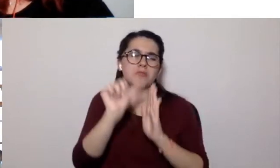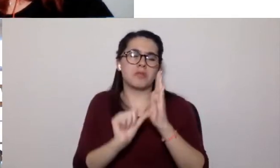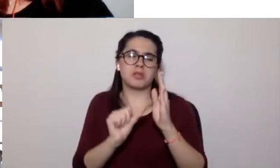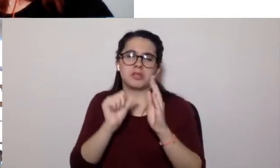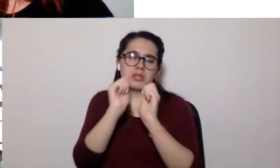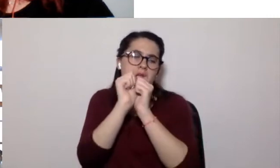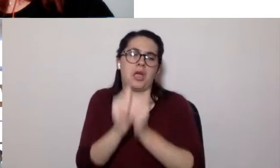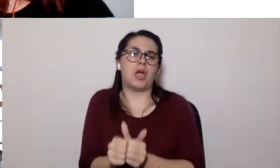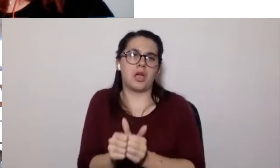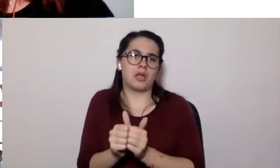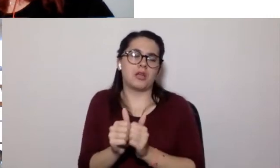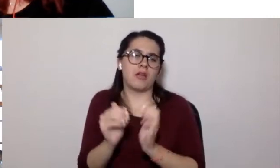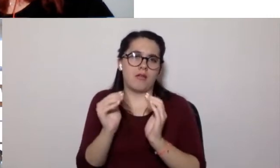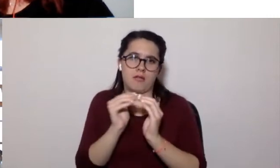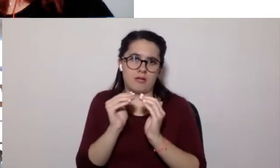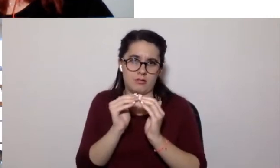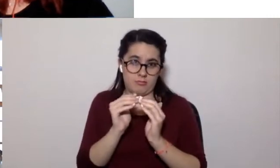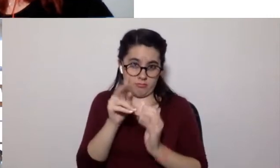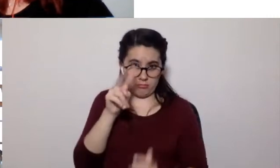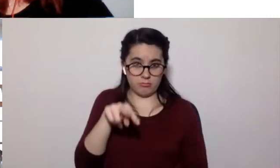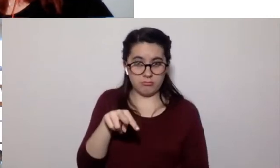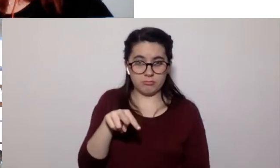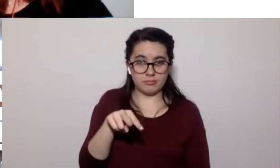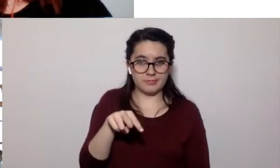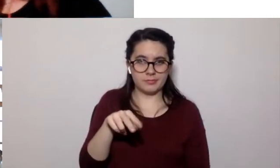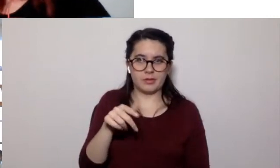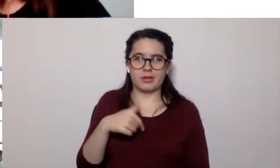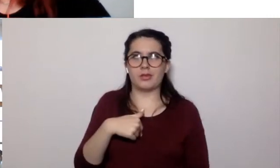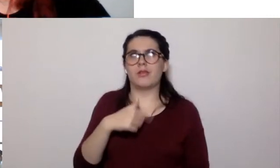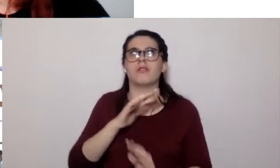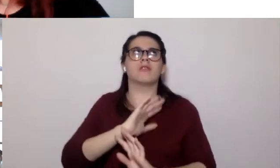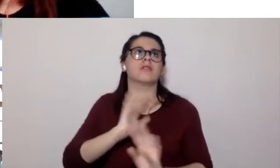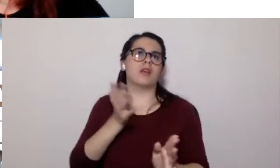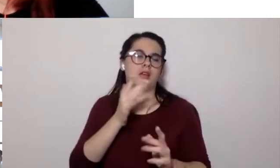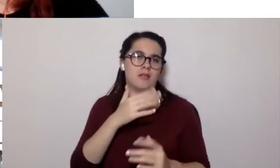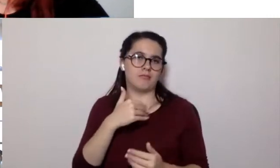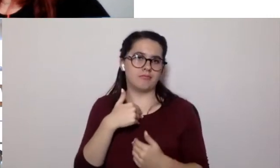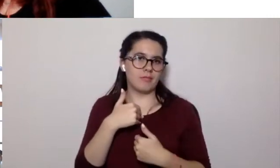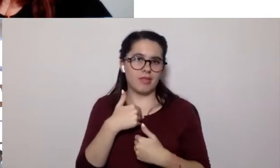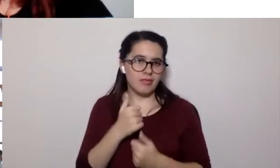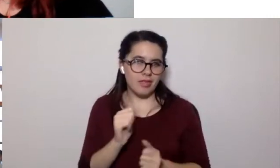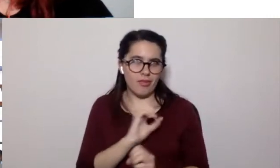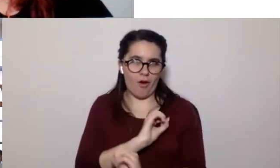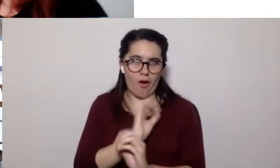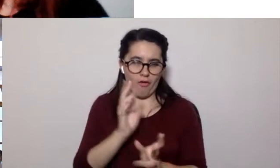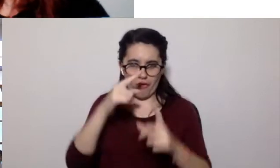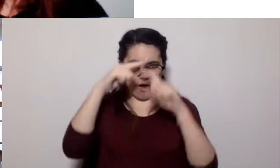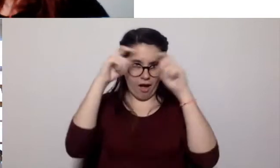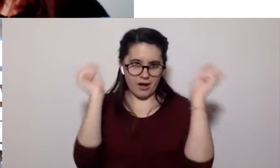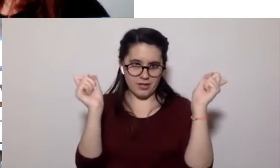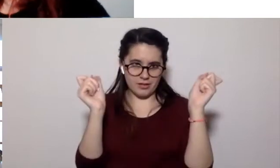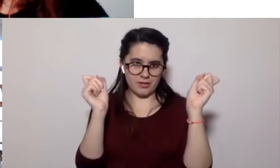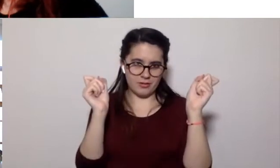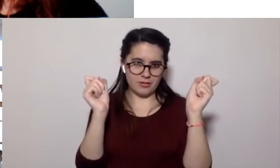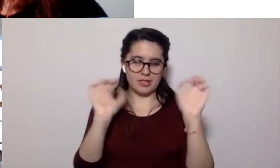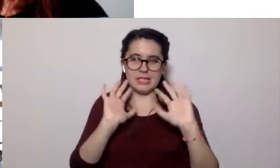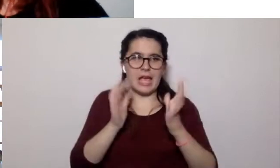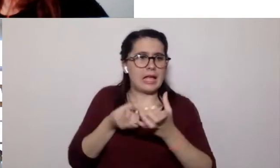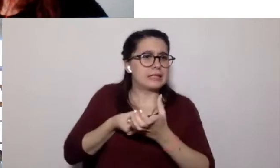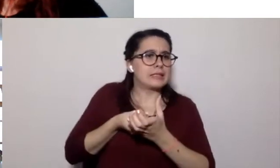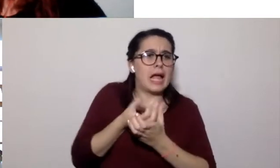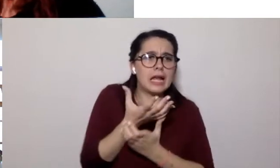Sí. Yo entiendo que estemos hartos de estar guardados, ¿no? Hartos. Y queremos un abrazo y